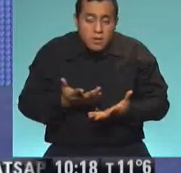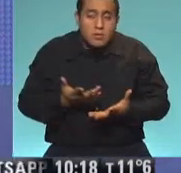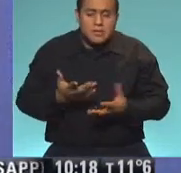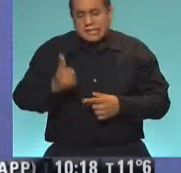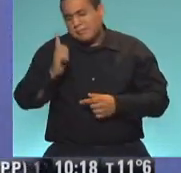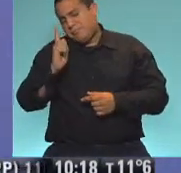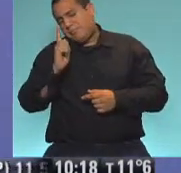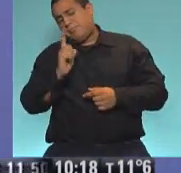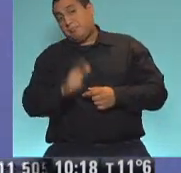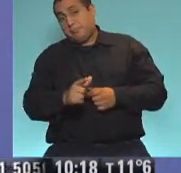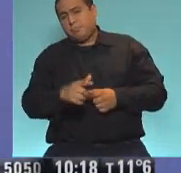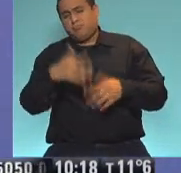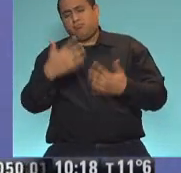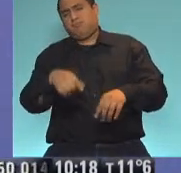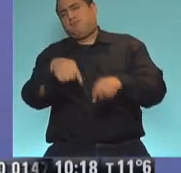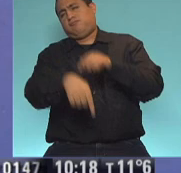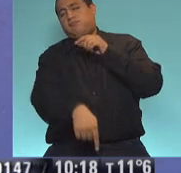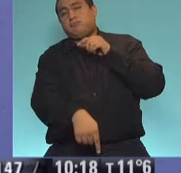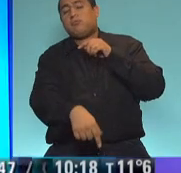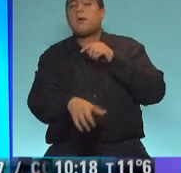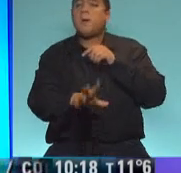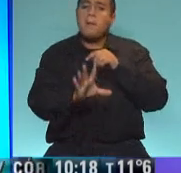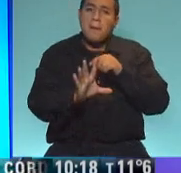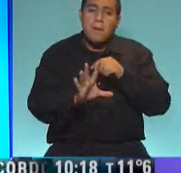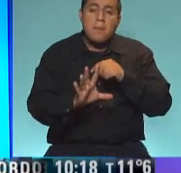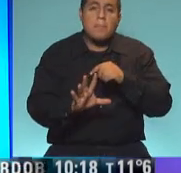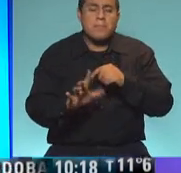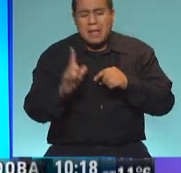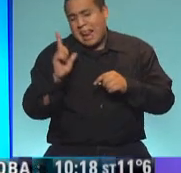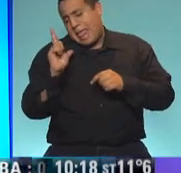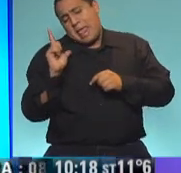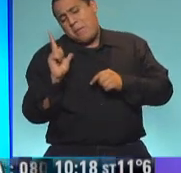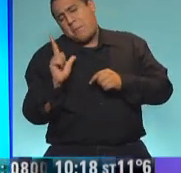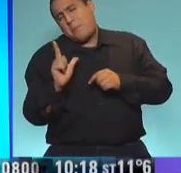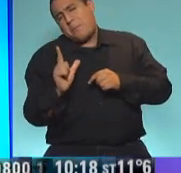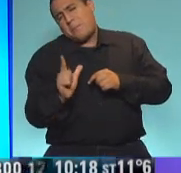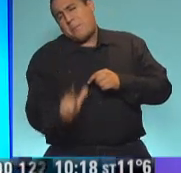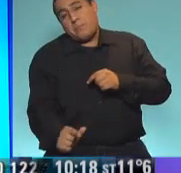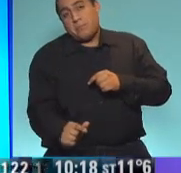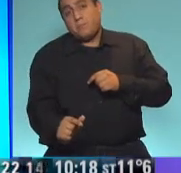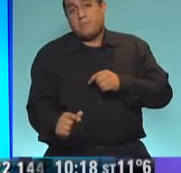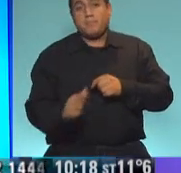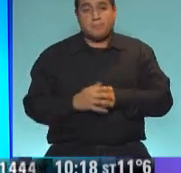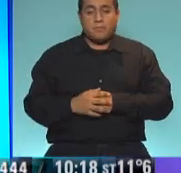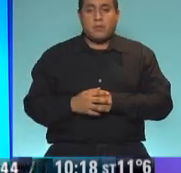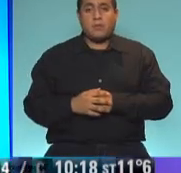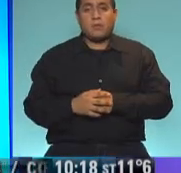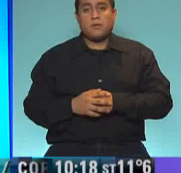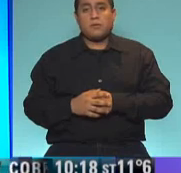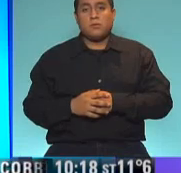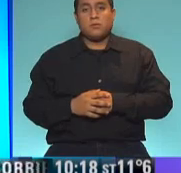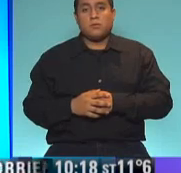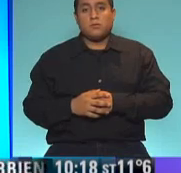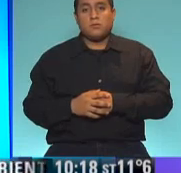Lejos, pero muy, muy lejos, terriblemente lejos del pozo, ha llovido.